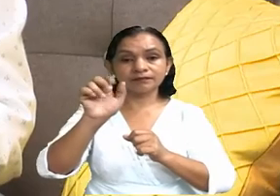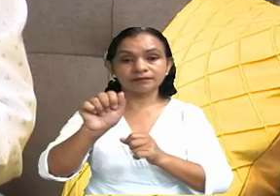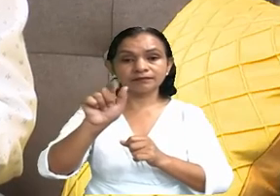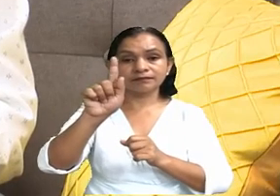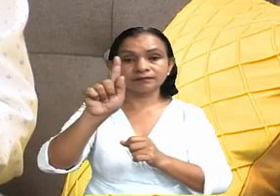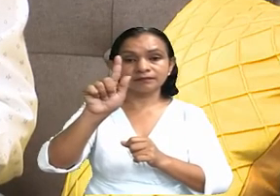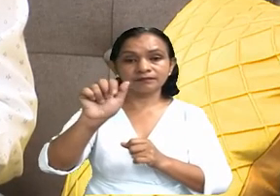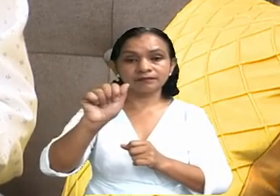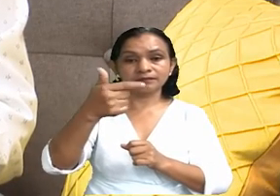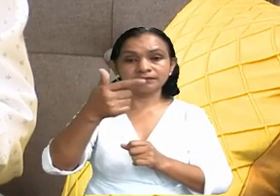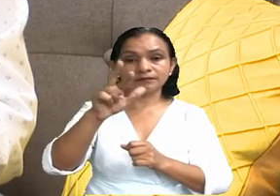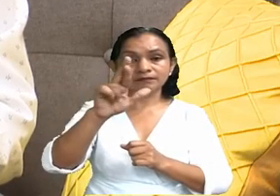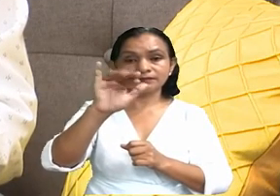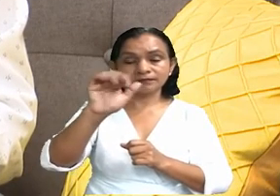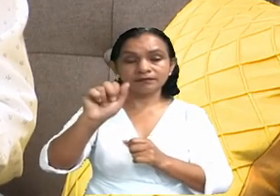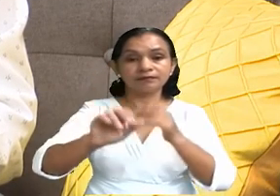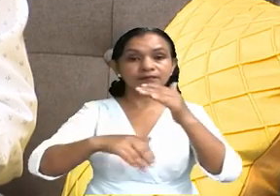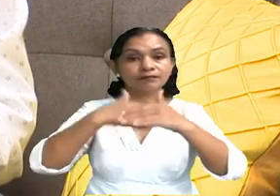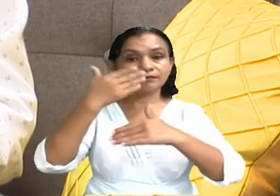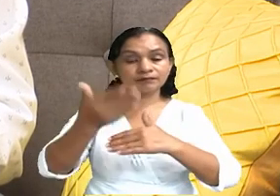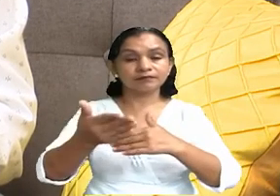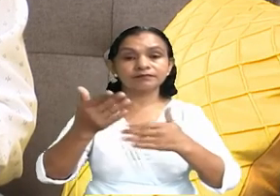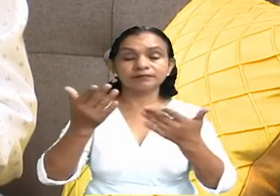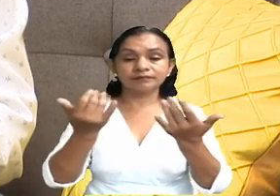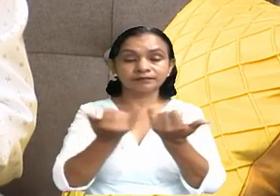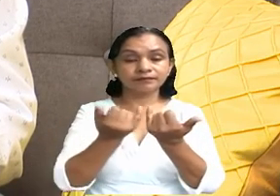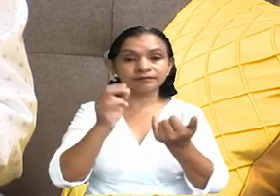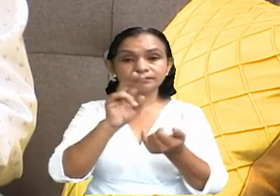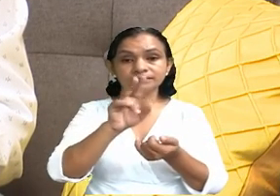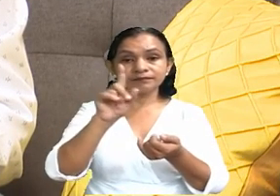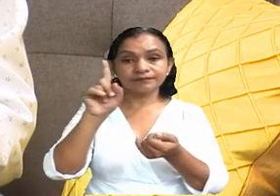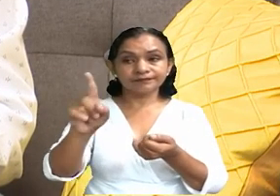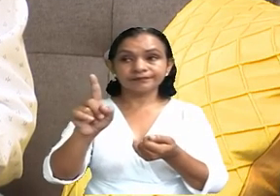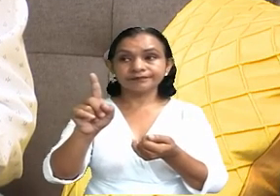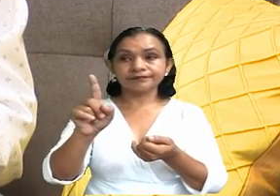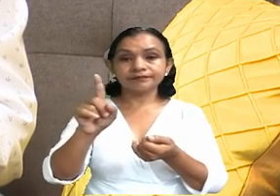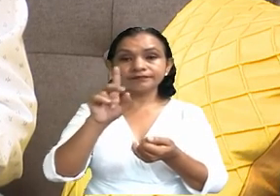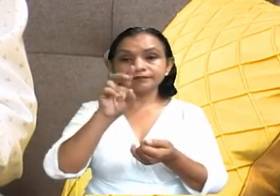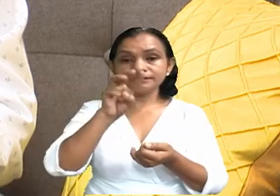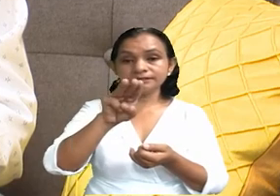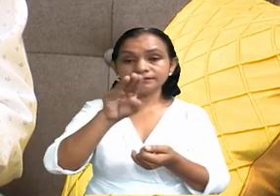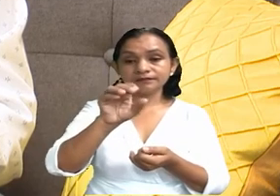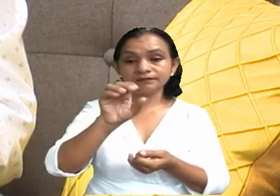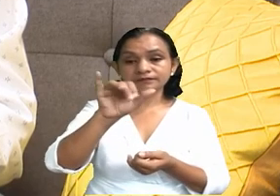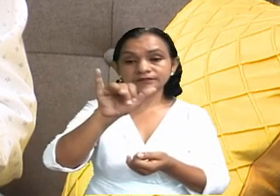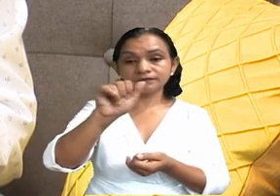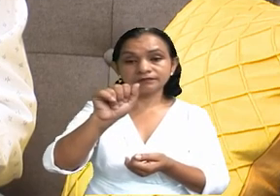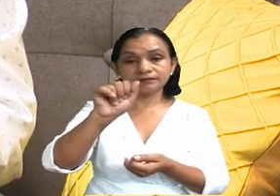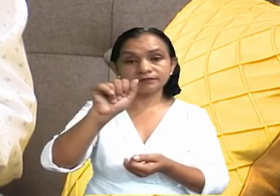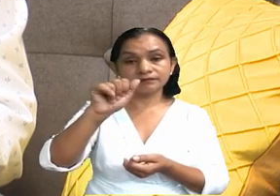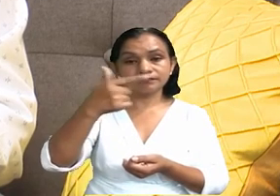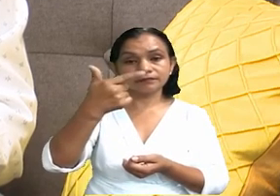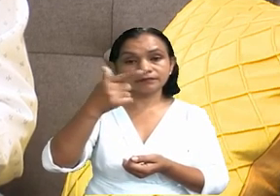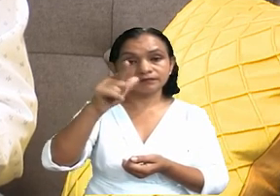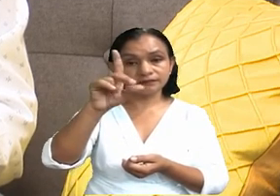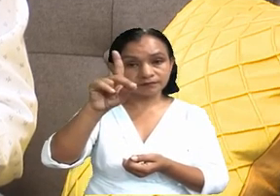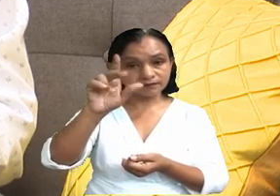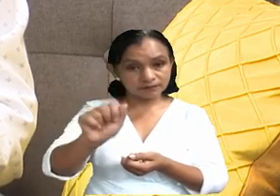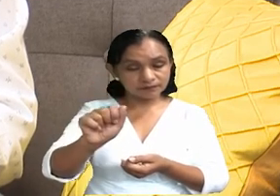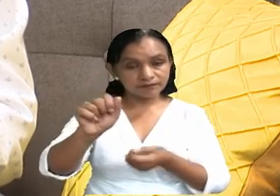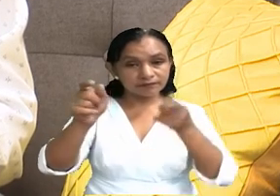Altagracia. Posteriormente también en el mismo 21 de agosto, Moyogalpa, a partir de las 3 p.m. tendrá